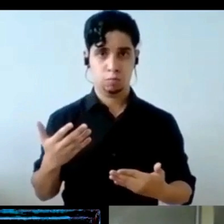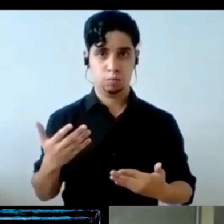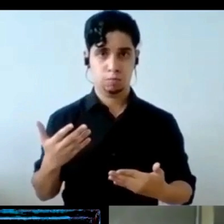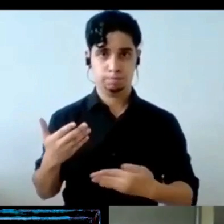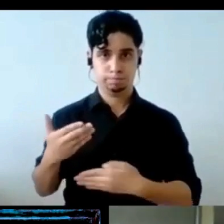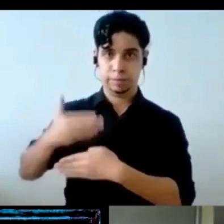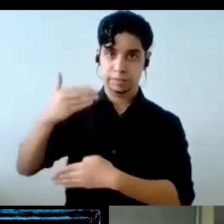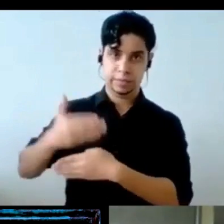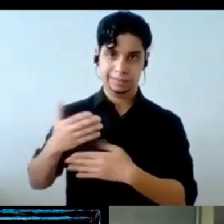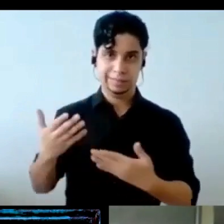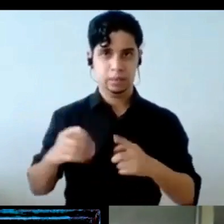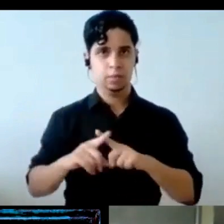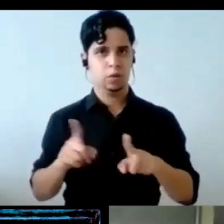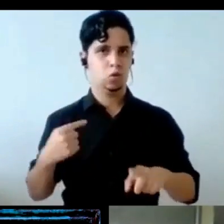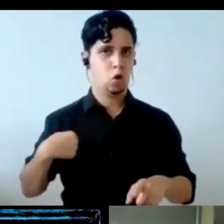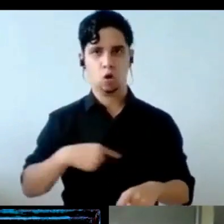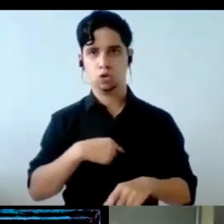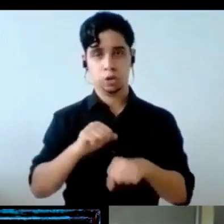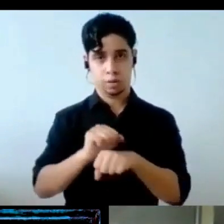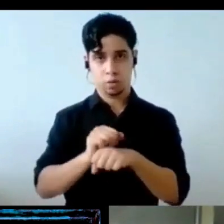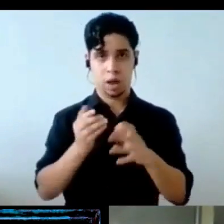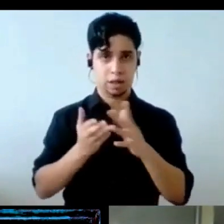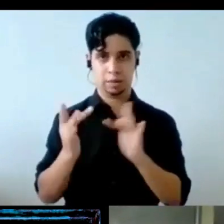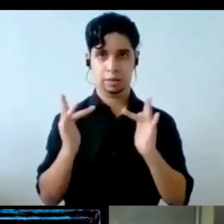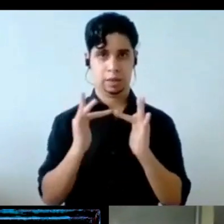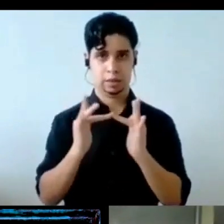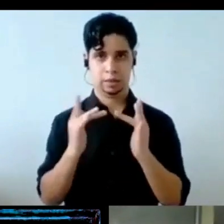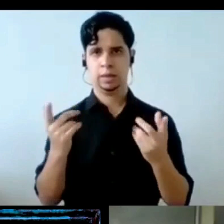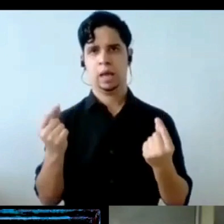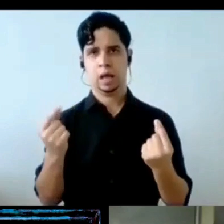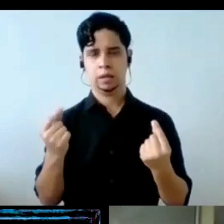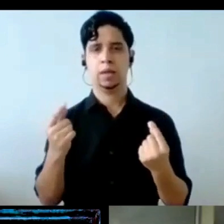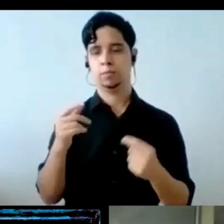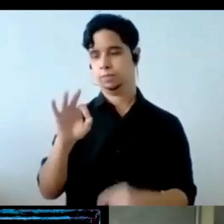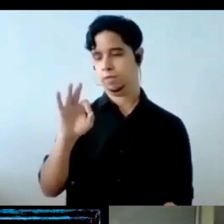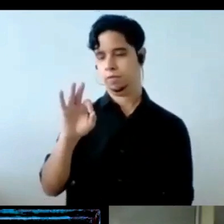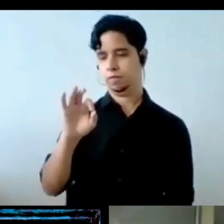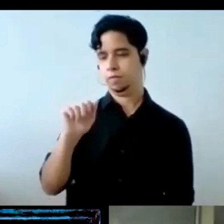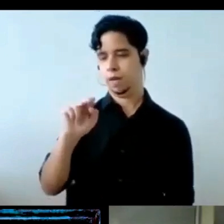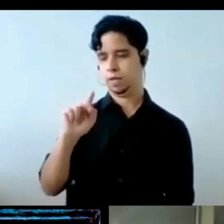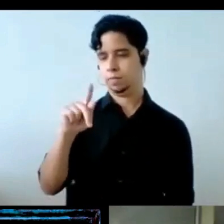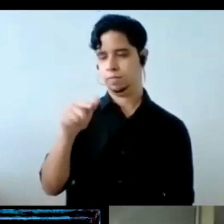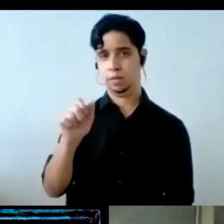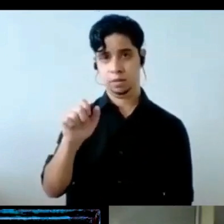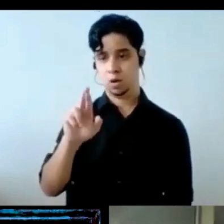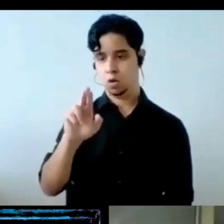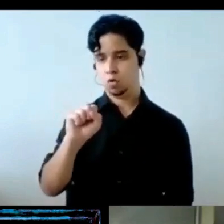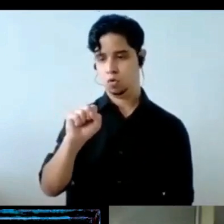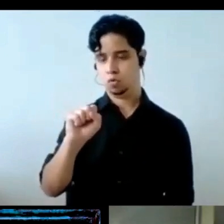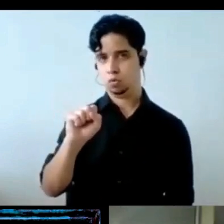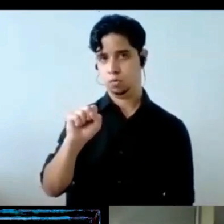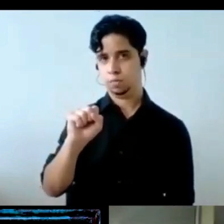razones obvias, pero sí lo estamos trabajando a nivel virtual. Usted lo que hace es que entra a la página fanpage de Rusello,